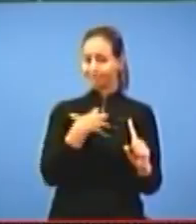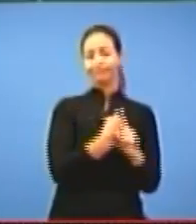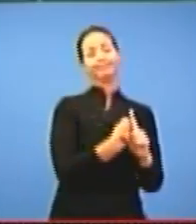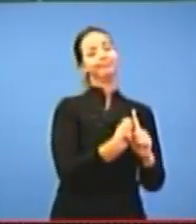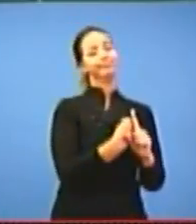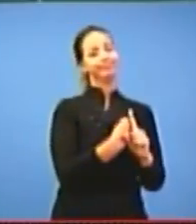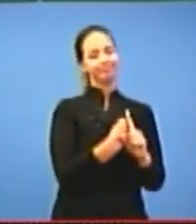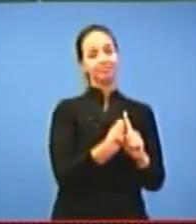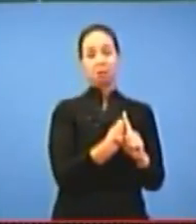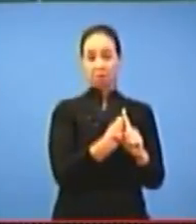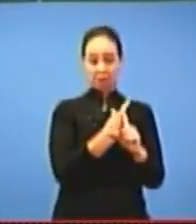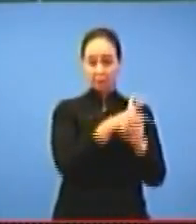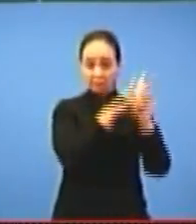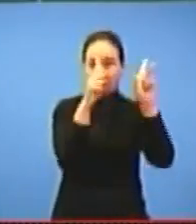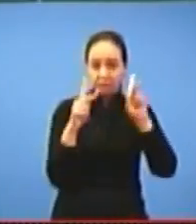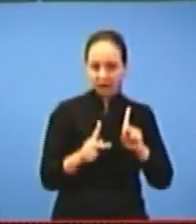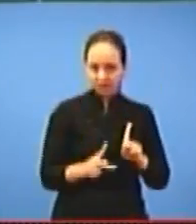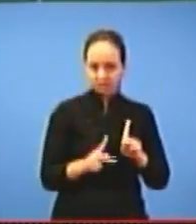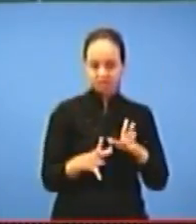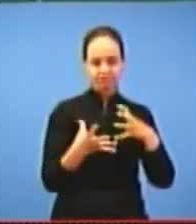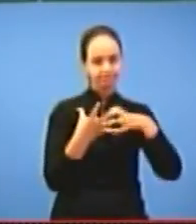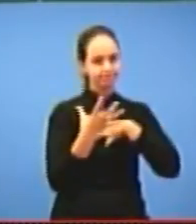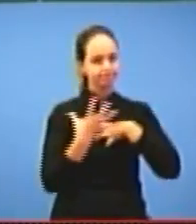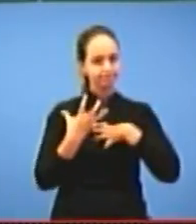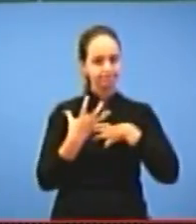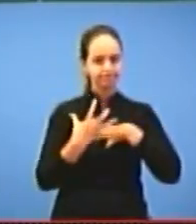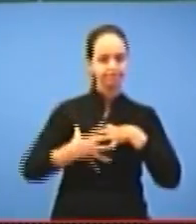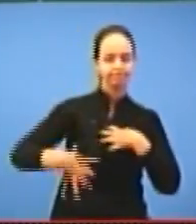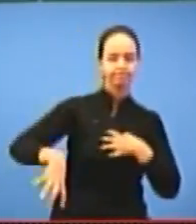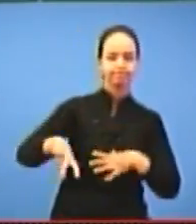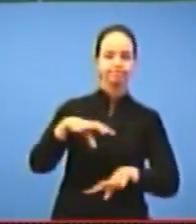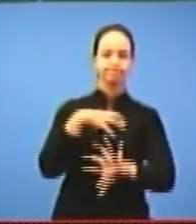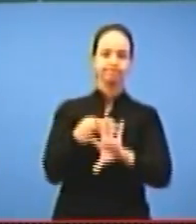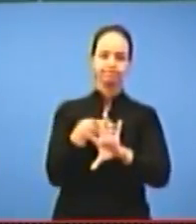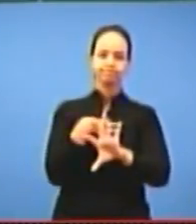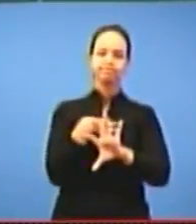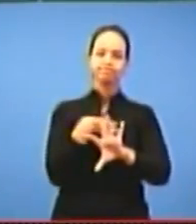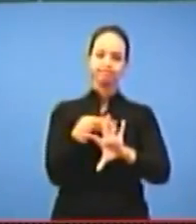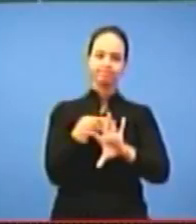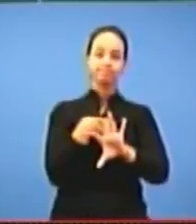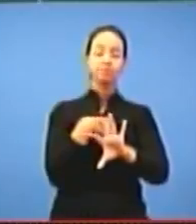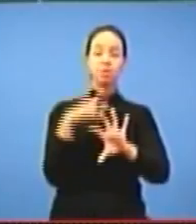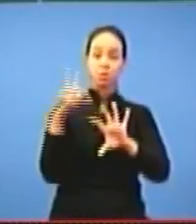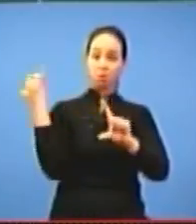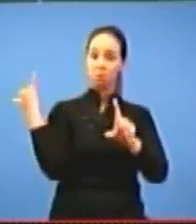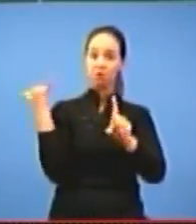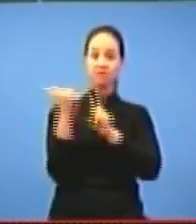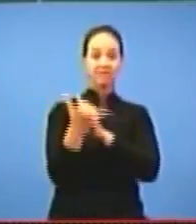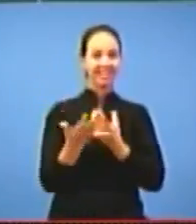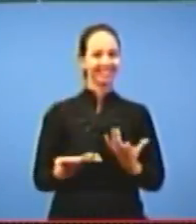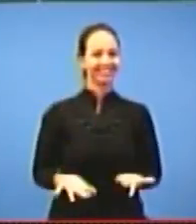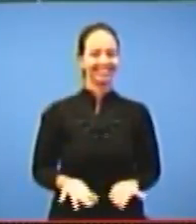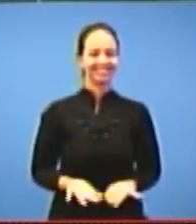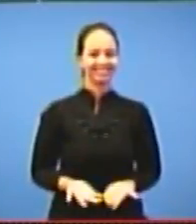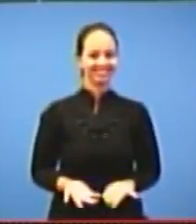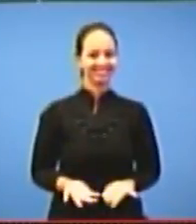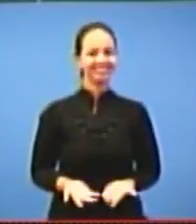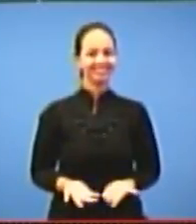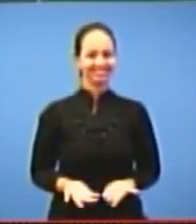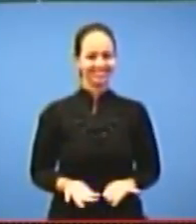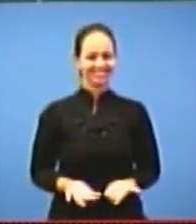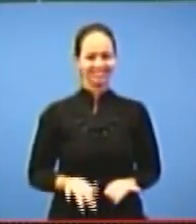El castigo que nos trae la paz estaba sobre Él, dice la palabra. El profeta de Nazaret. Todo